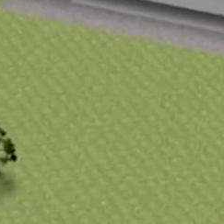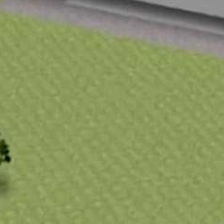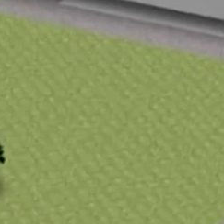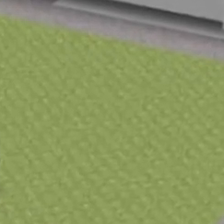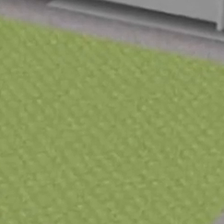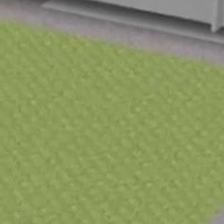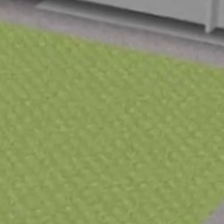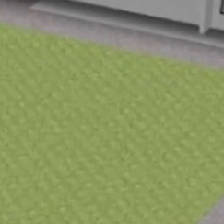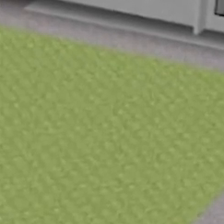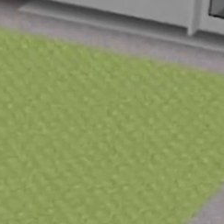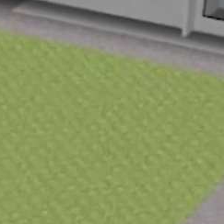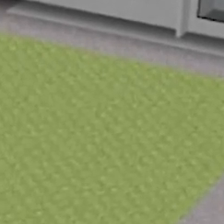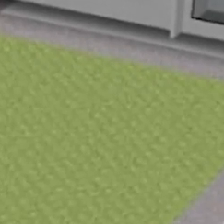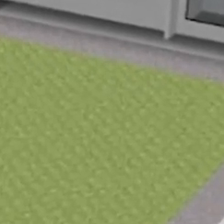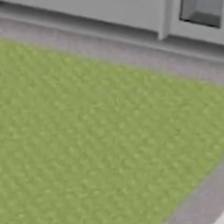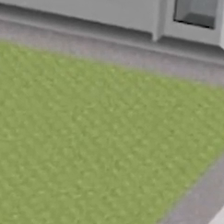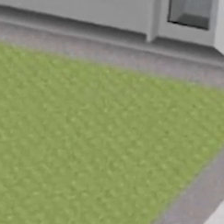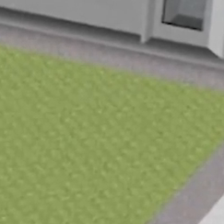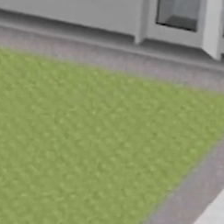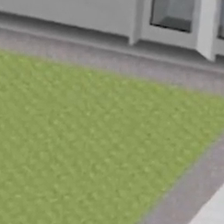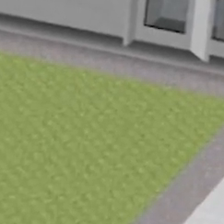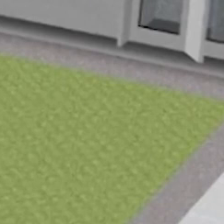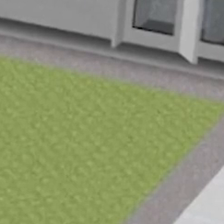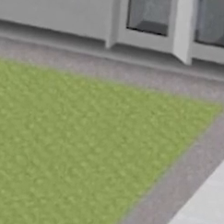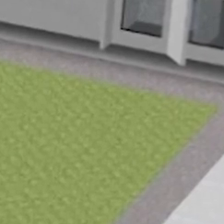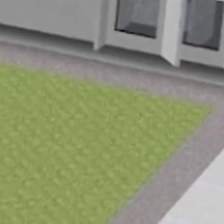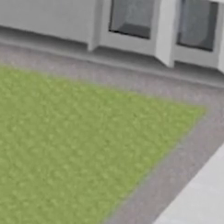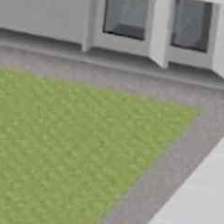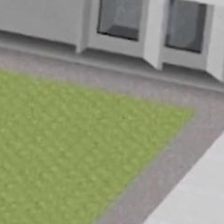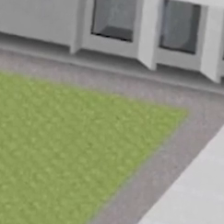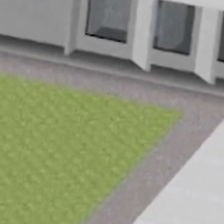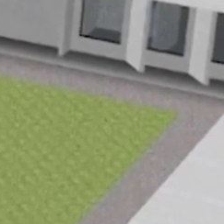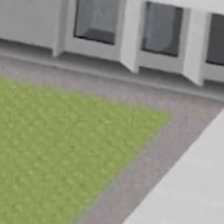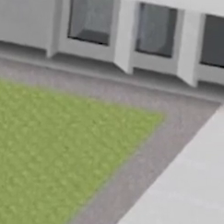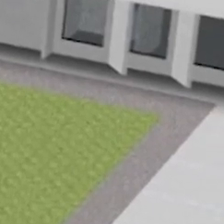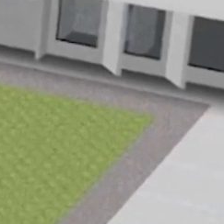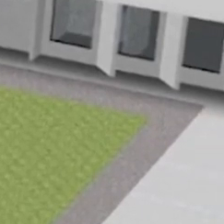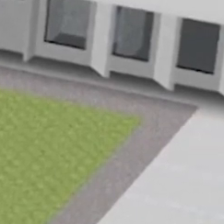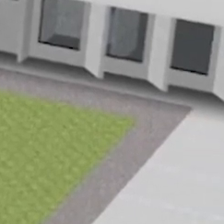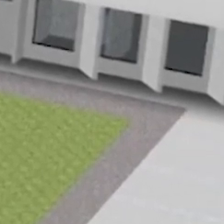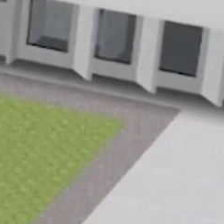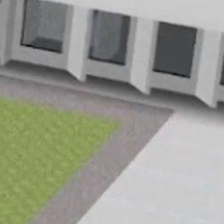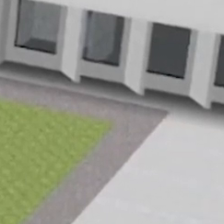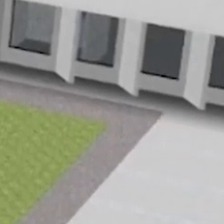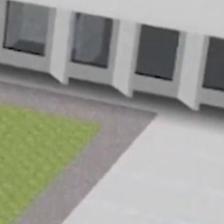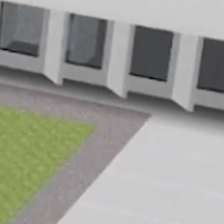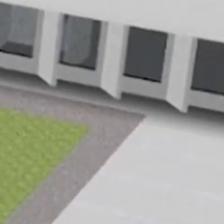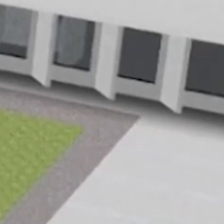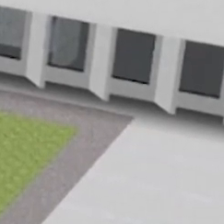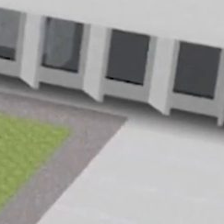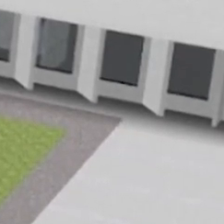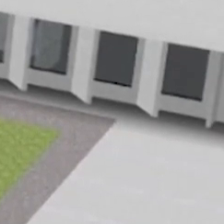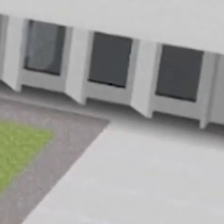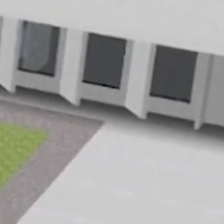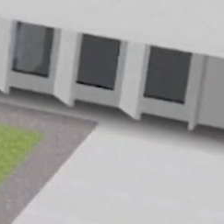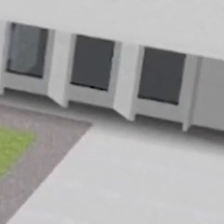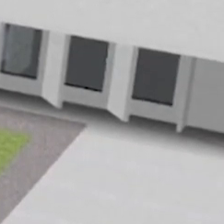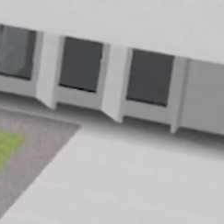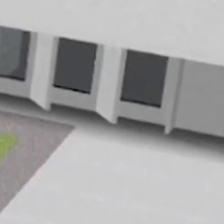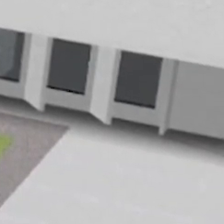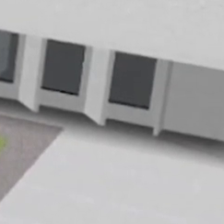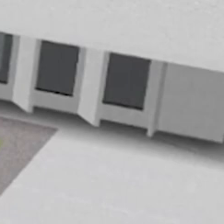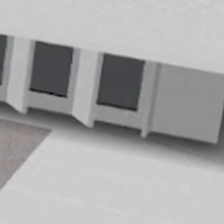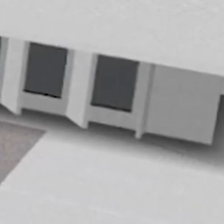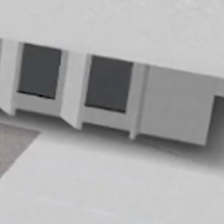Rica. No se dejen engañar. Según el gobierno, la primera etapa de este proyecto contempla el edificio de